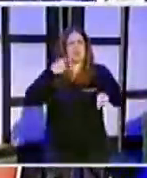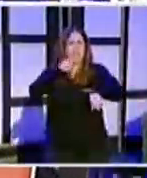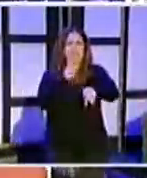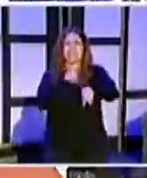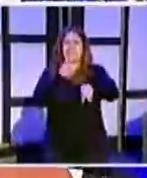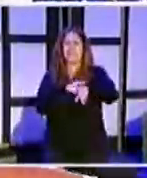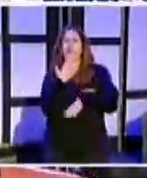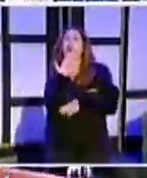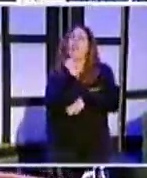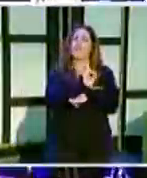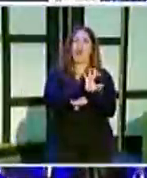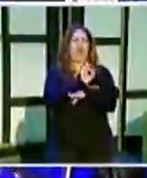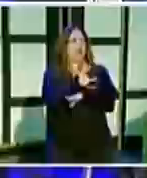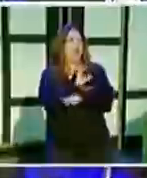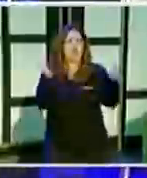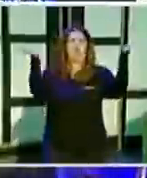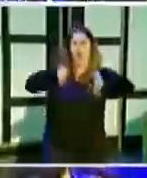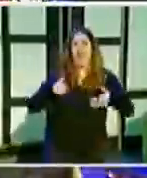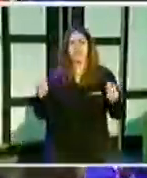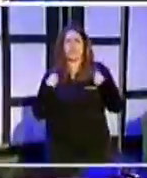ocio ni para la vida